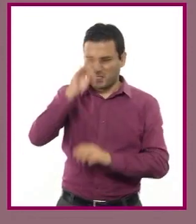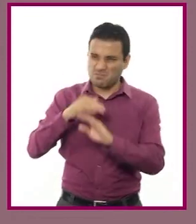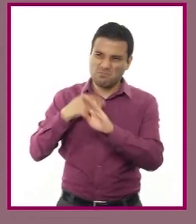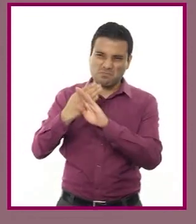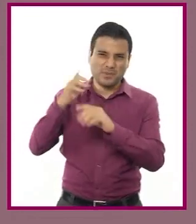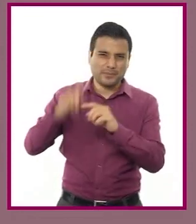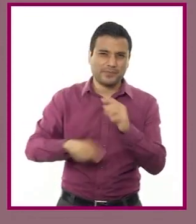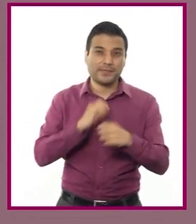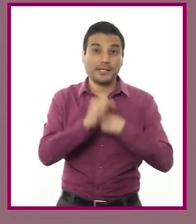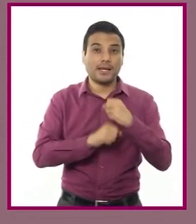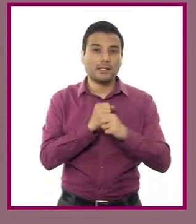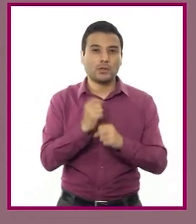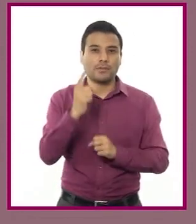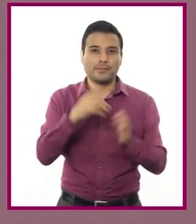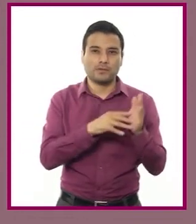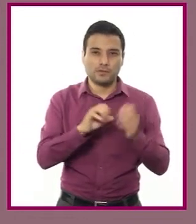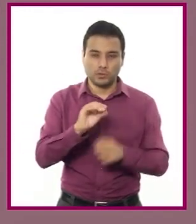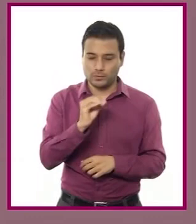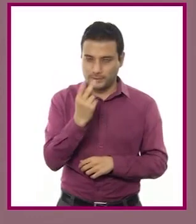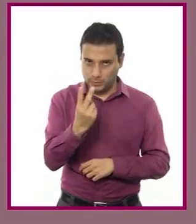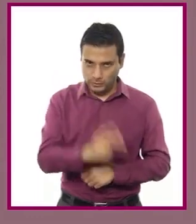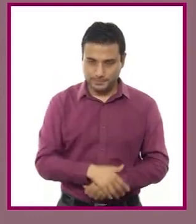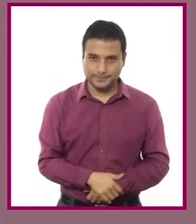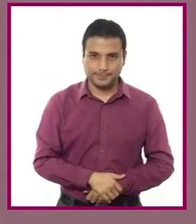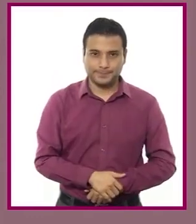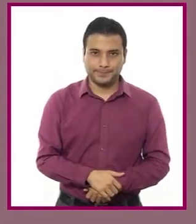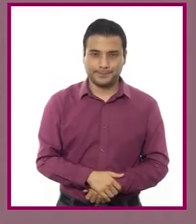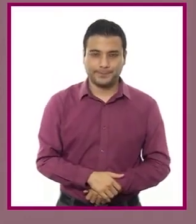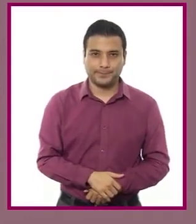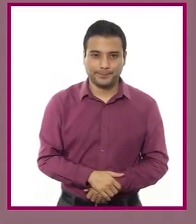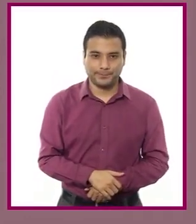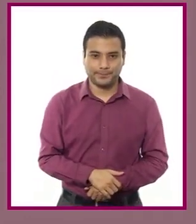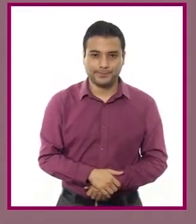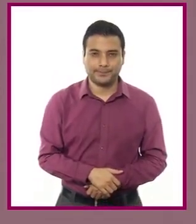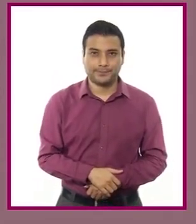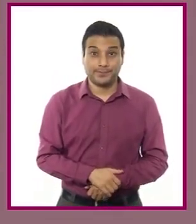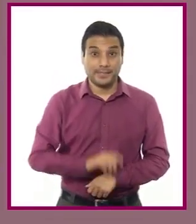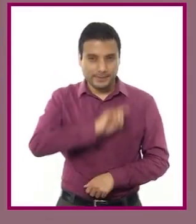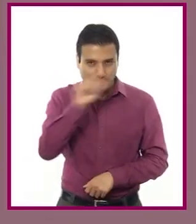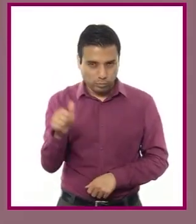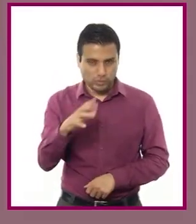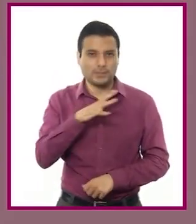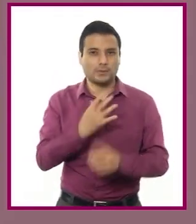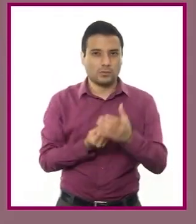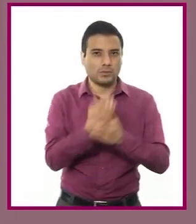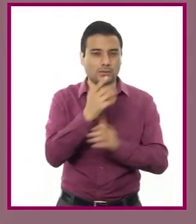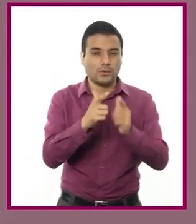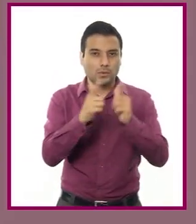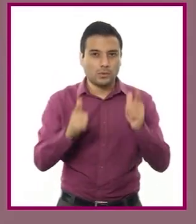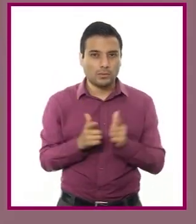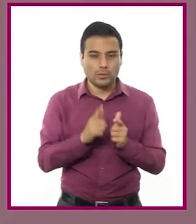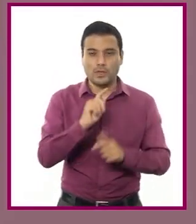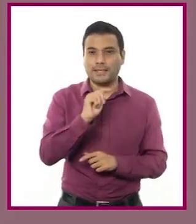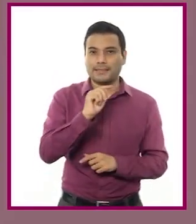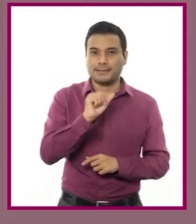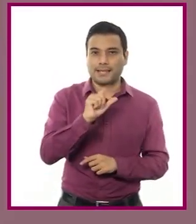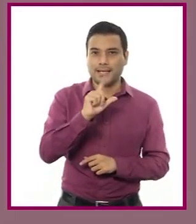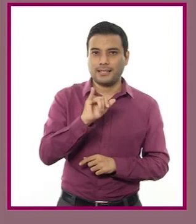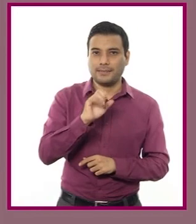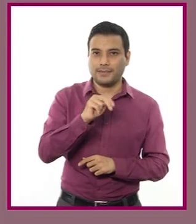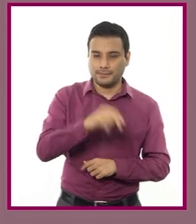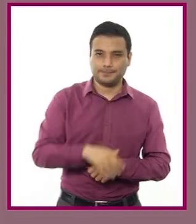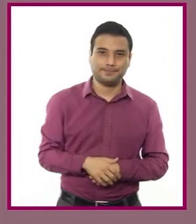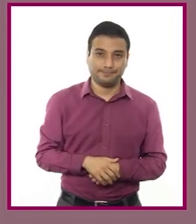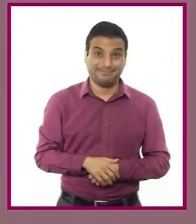en 1992. En respuesta, surgieron los talibán, un grupo armado de la etnia